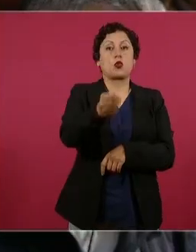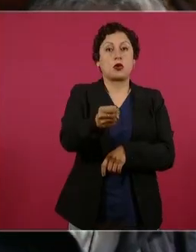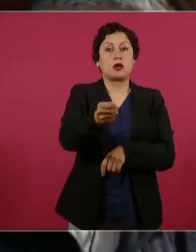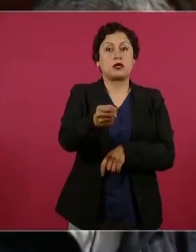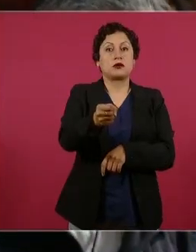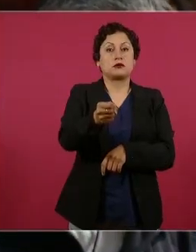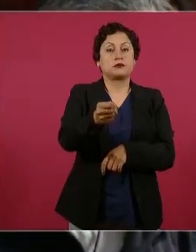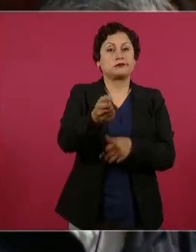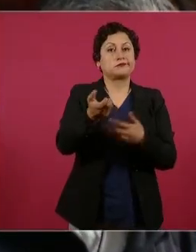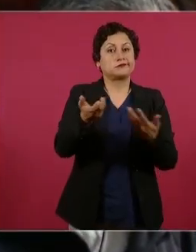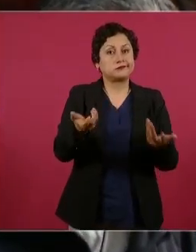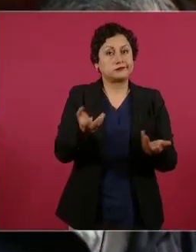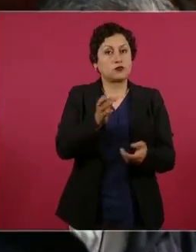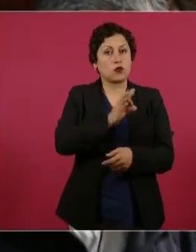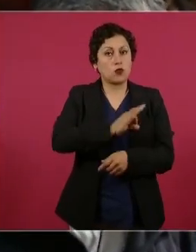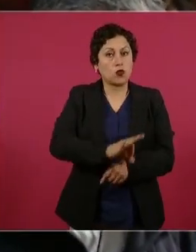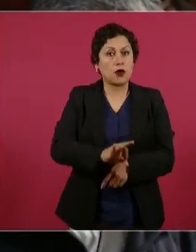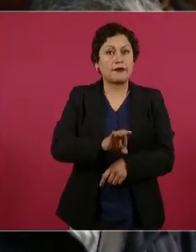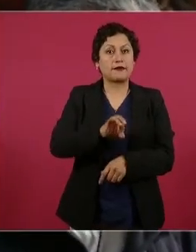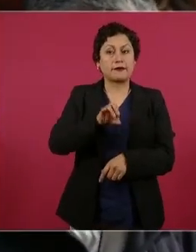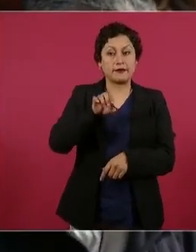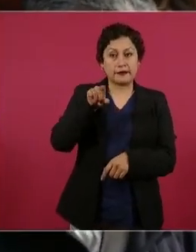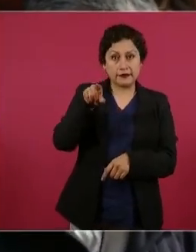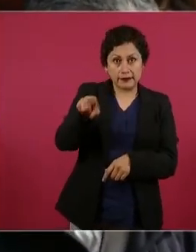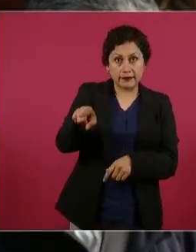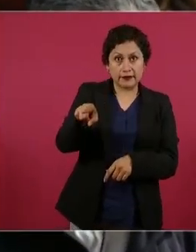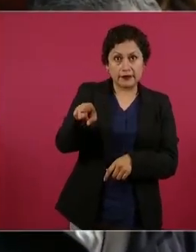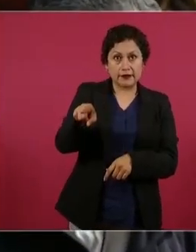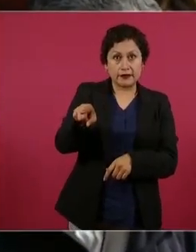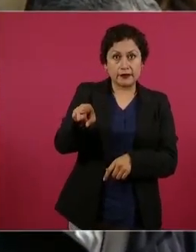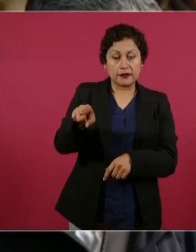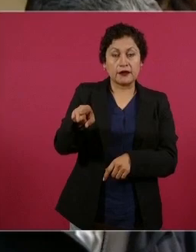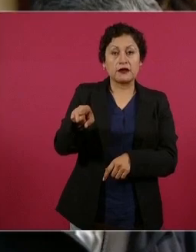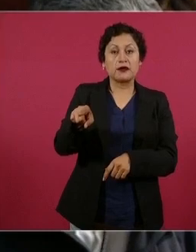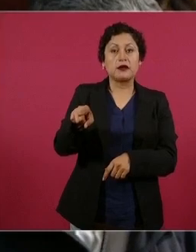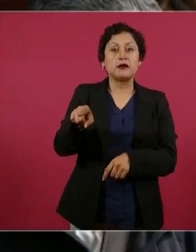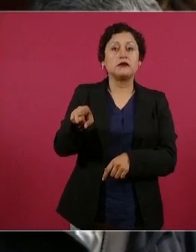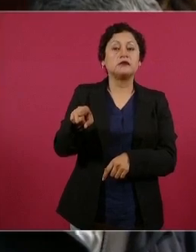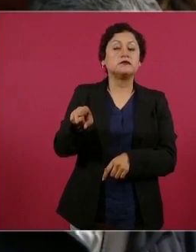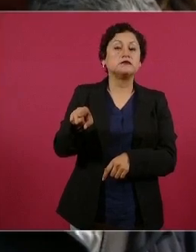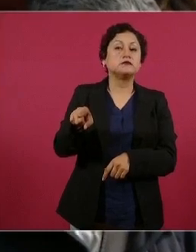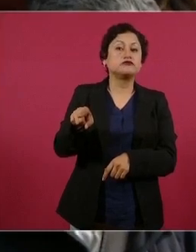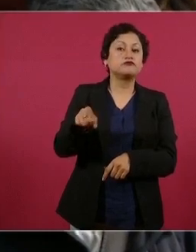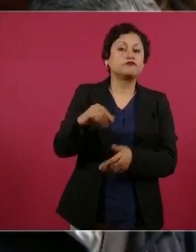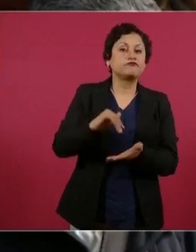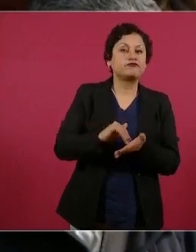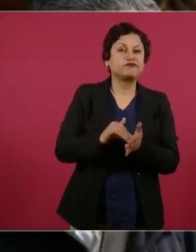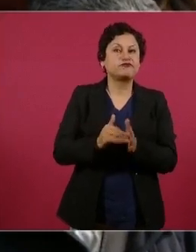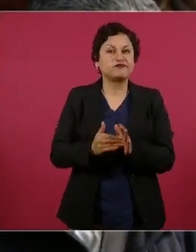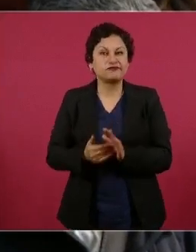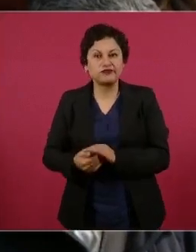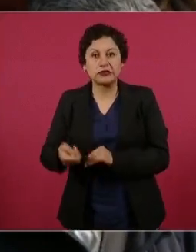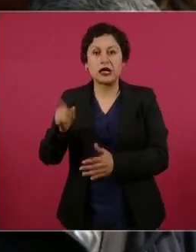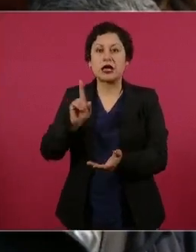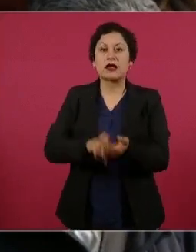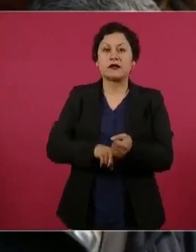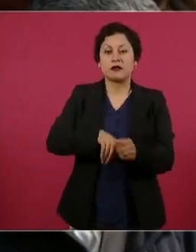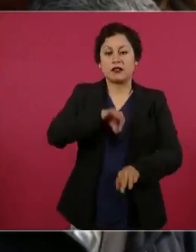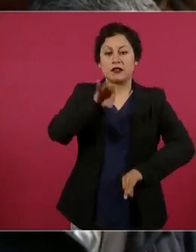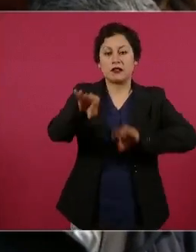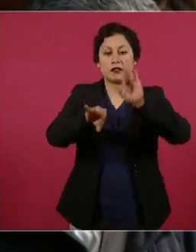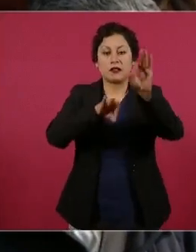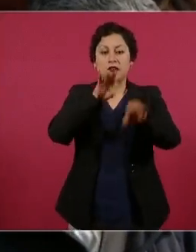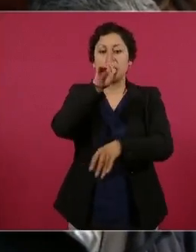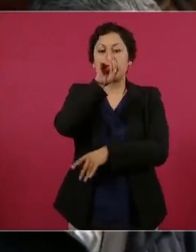intentona misógina de base. Se basa en todo tipo de falsedades.